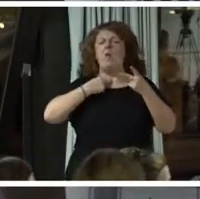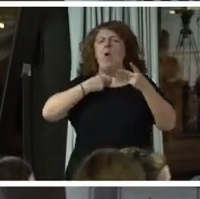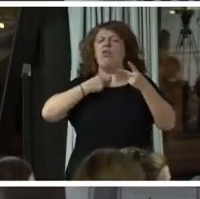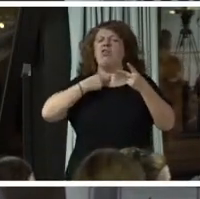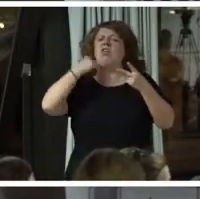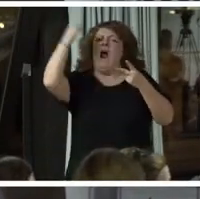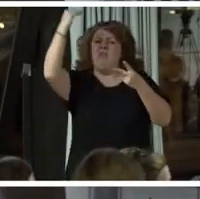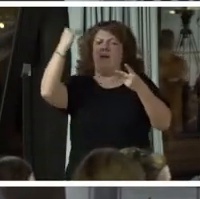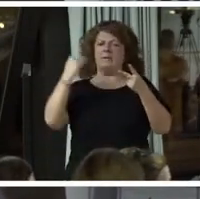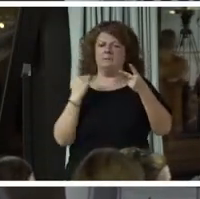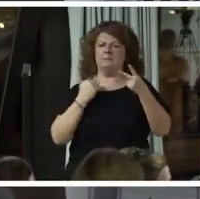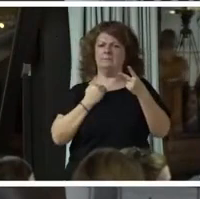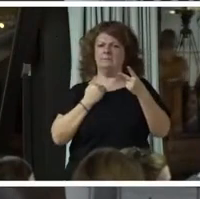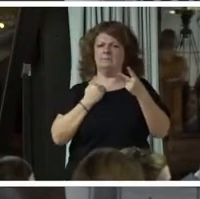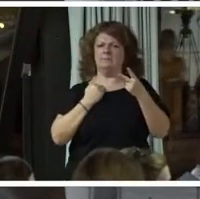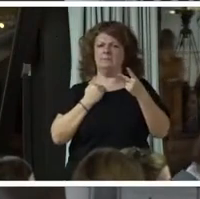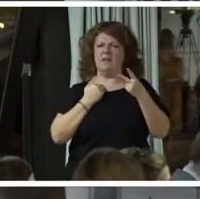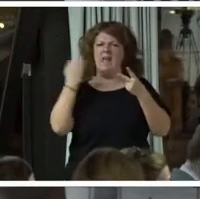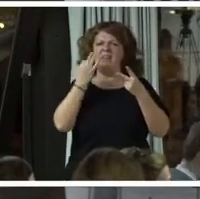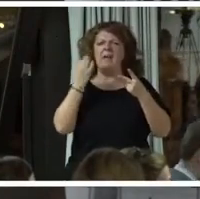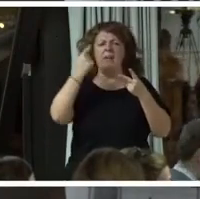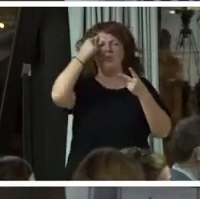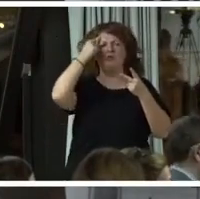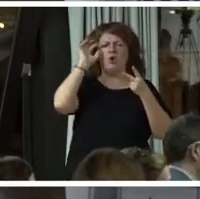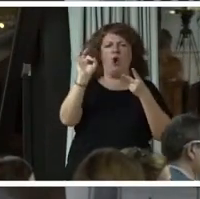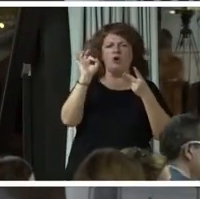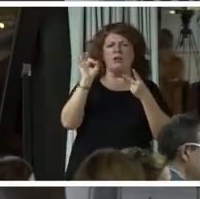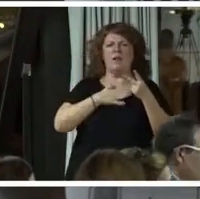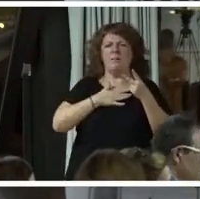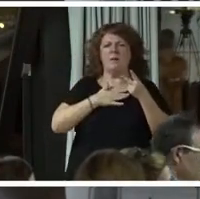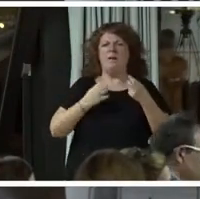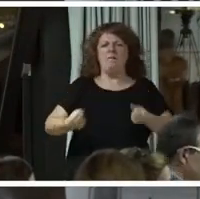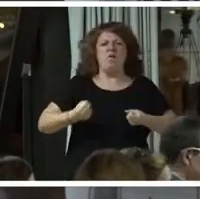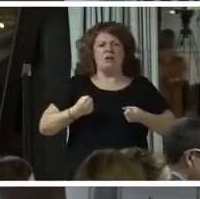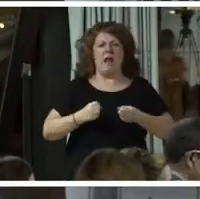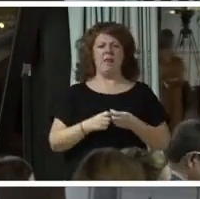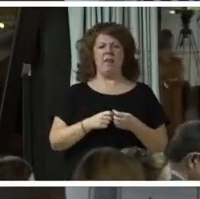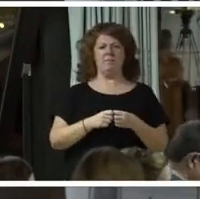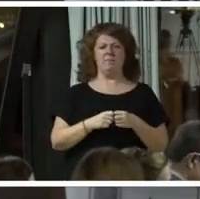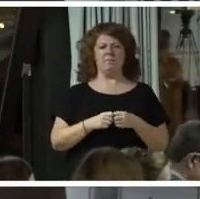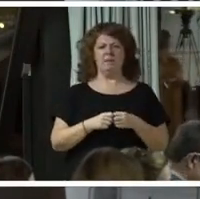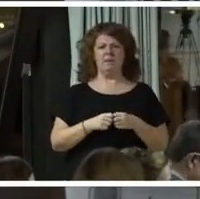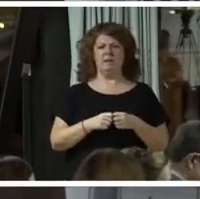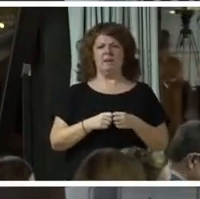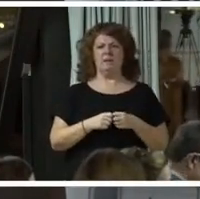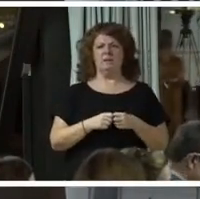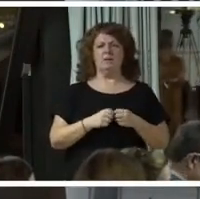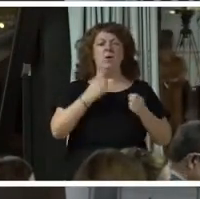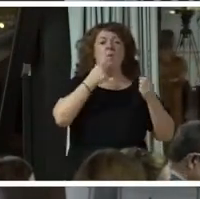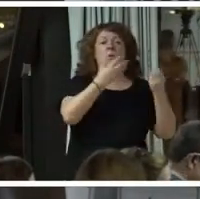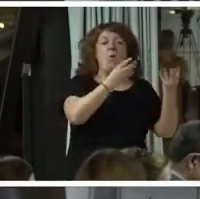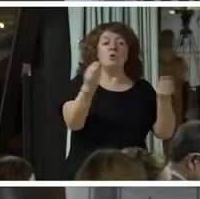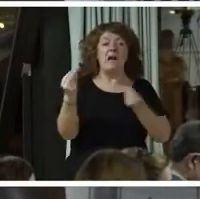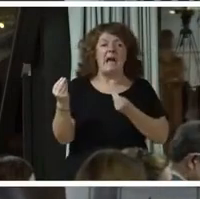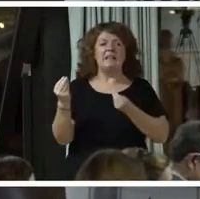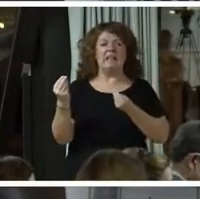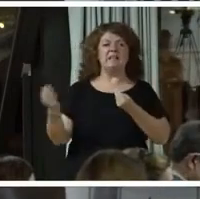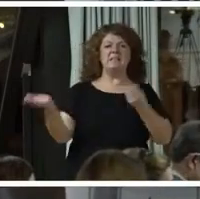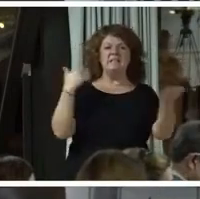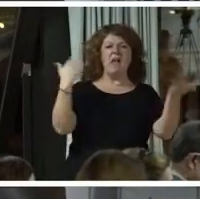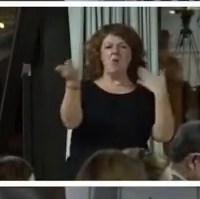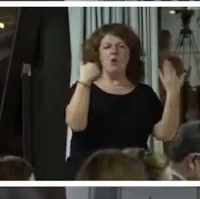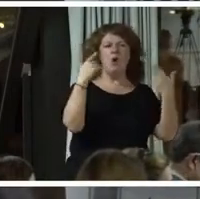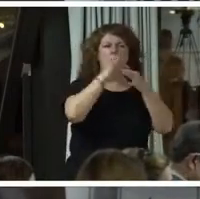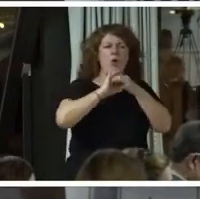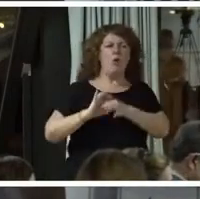nuestra voz yo creo que tenemos que ser conscientes de nuestra propia fortaleza cuando mucha gente se une en